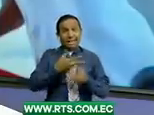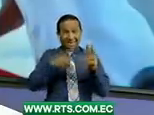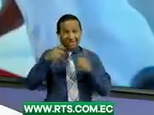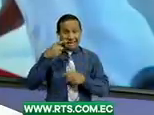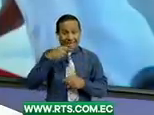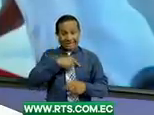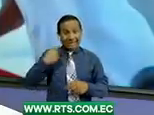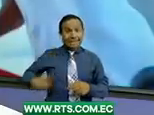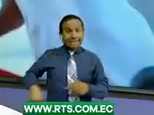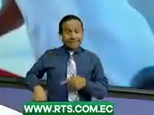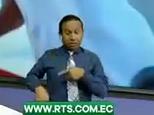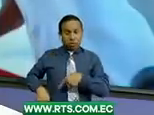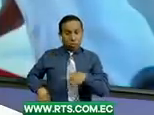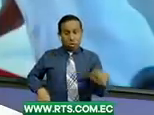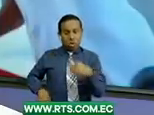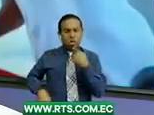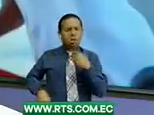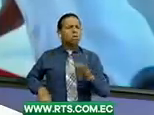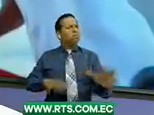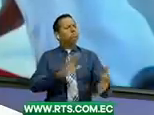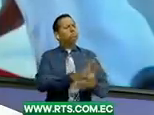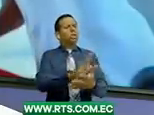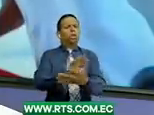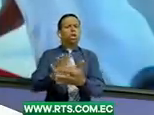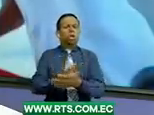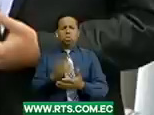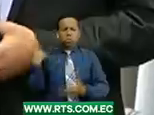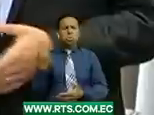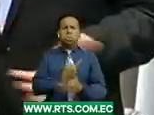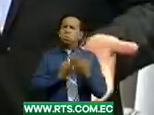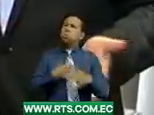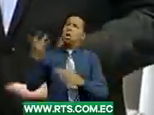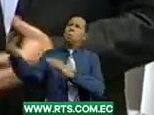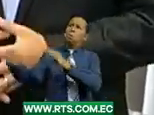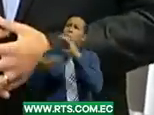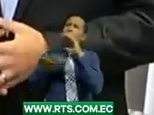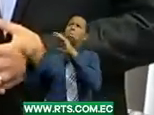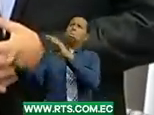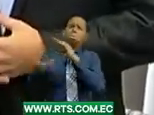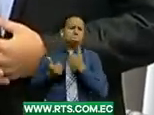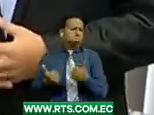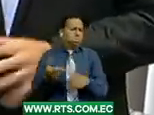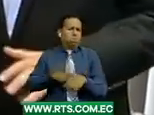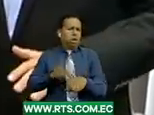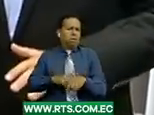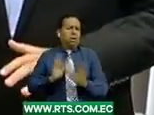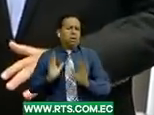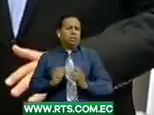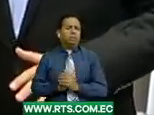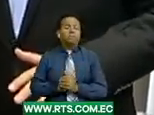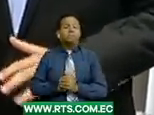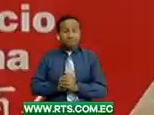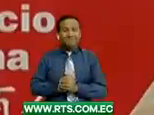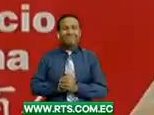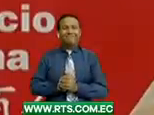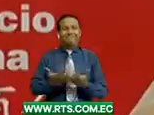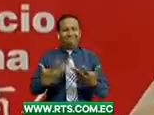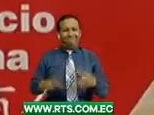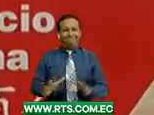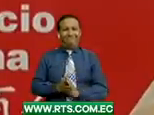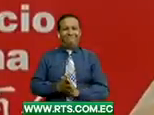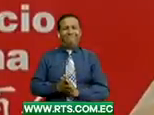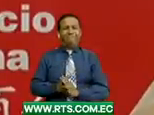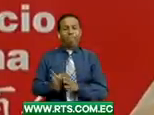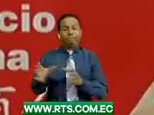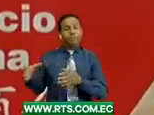que siguen importando sus productos sin problemas. La autoridad recientemente posesionada en la